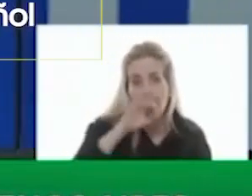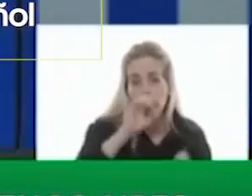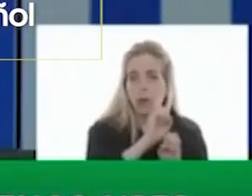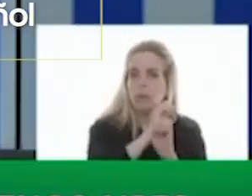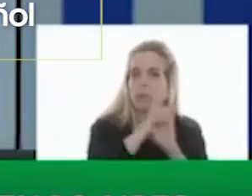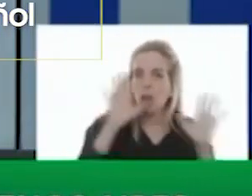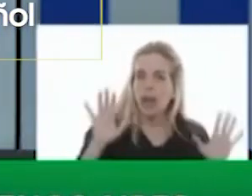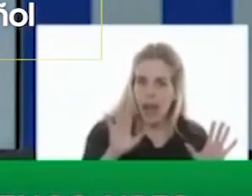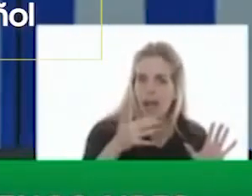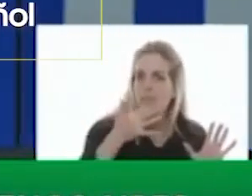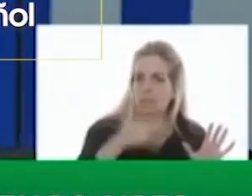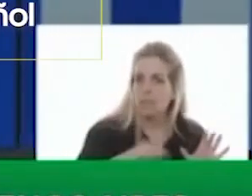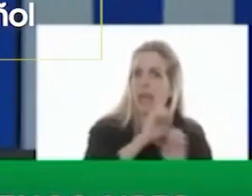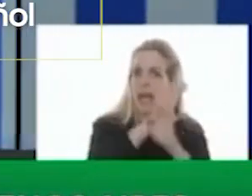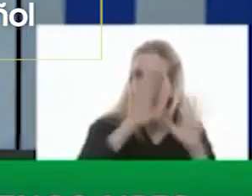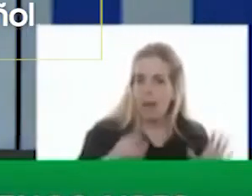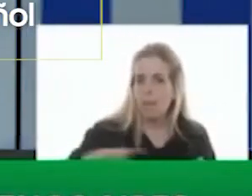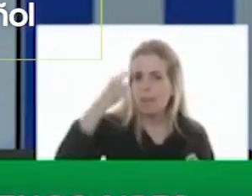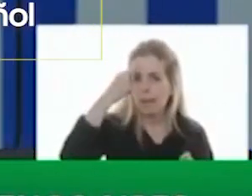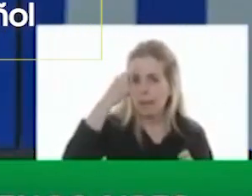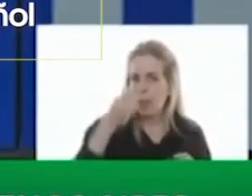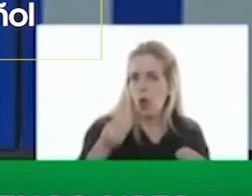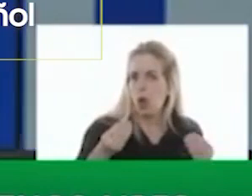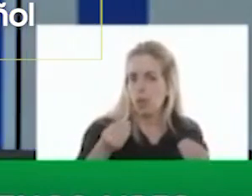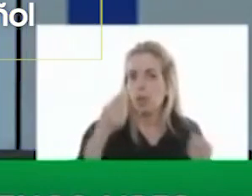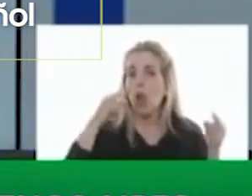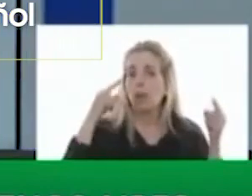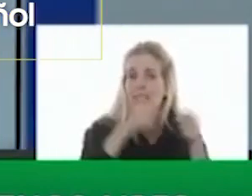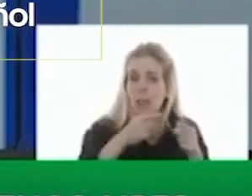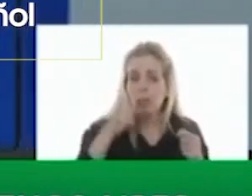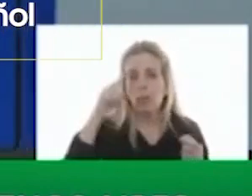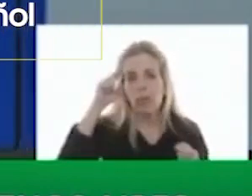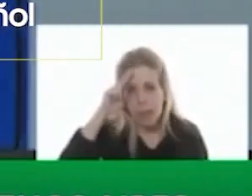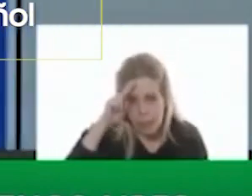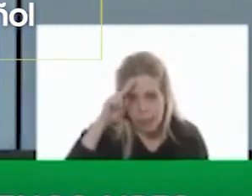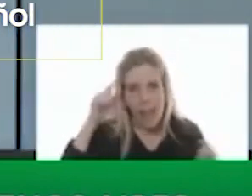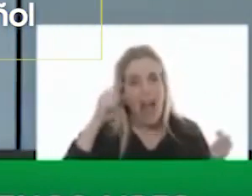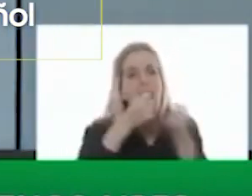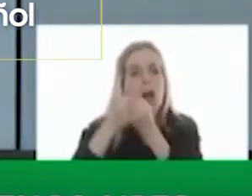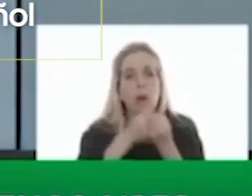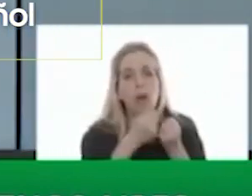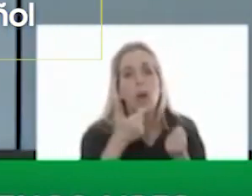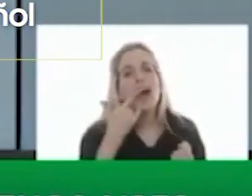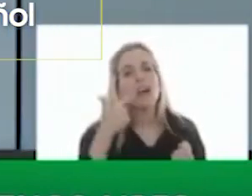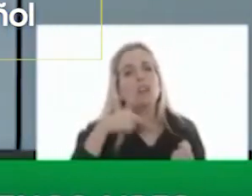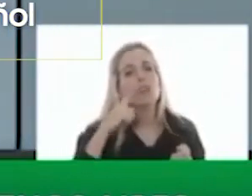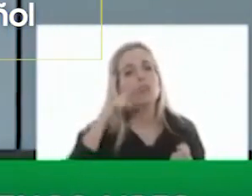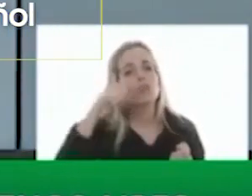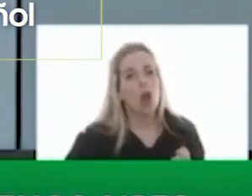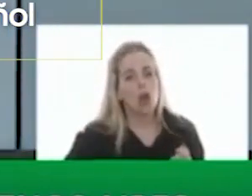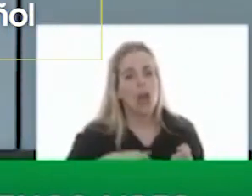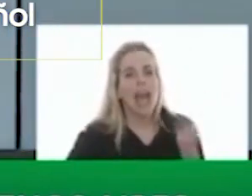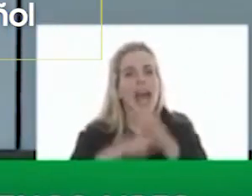Creemos que el camino es cumplir con el Tratado de Asunción. Negociar juntos con terceros países o